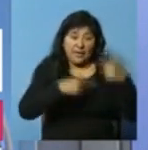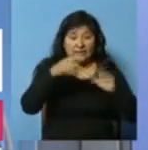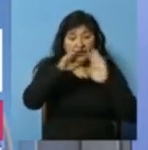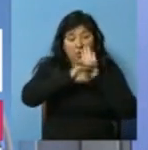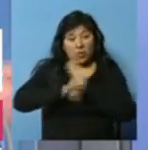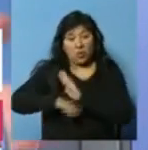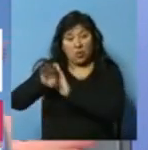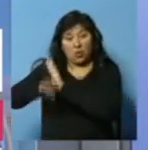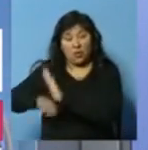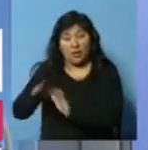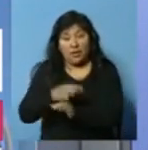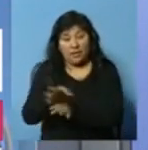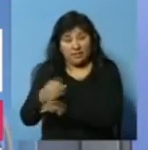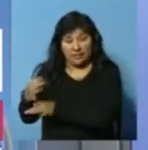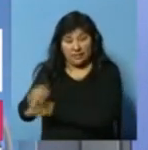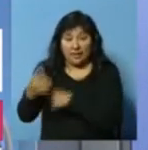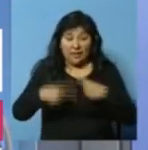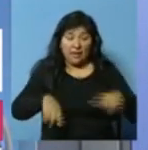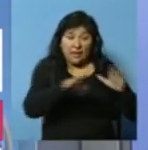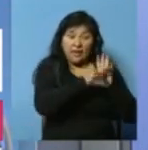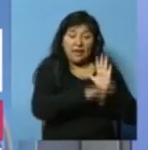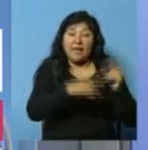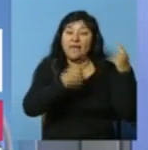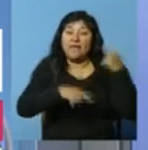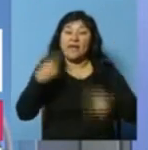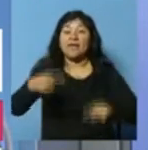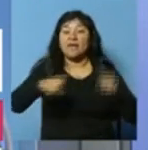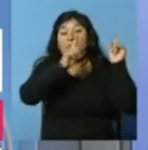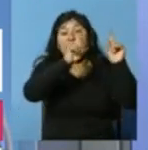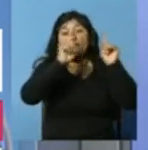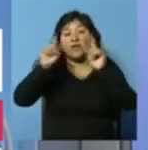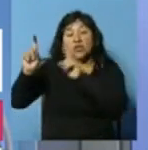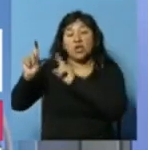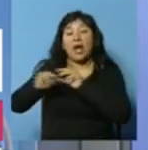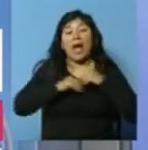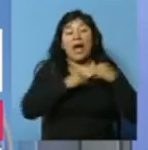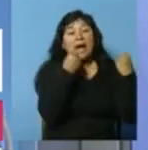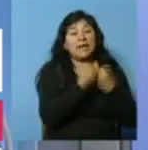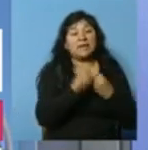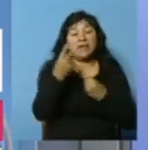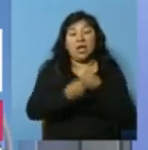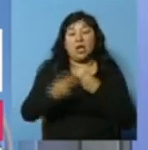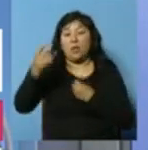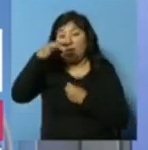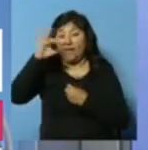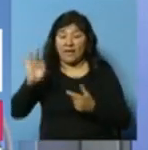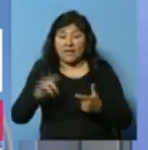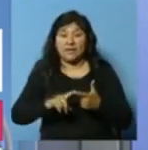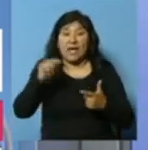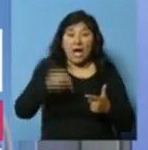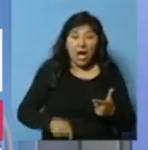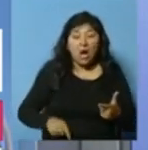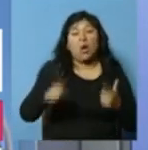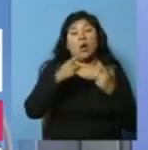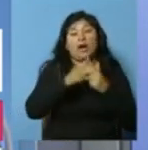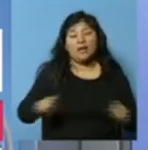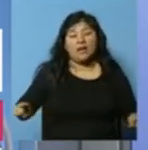32 diversos profesorado y ahora para 2020 nos tender 42